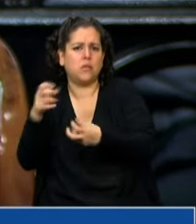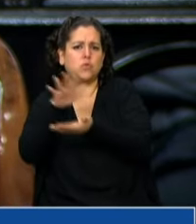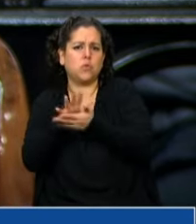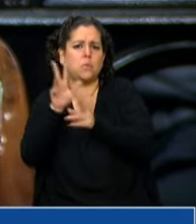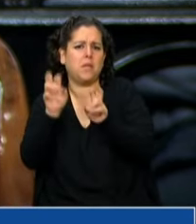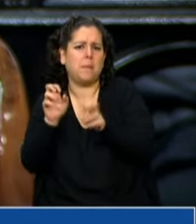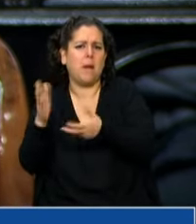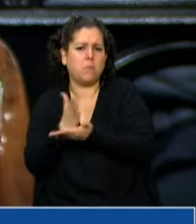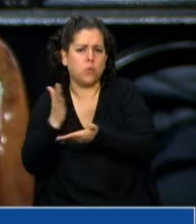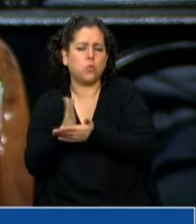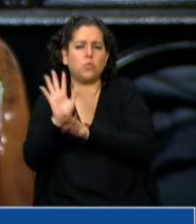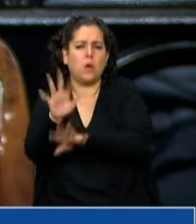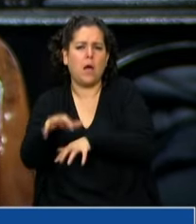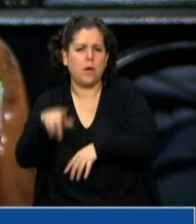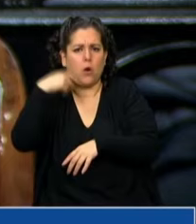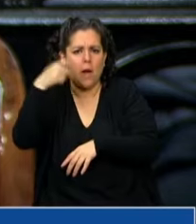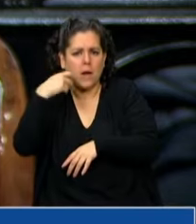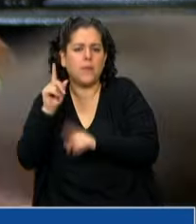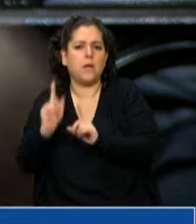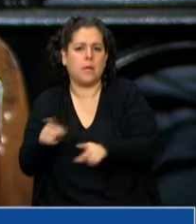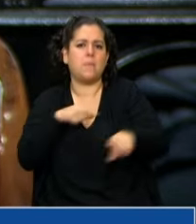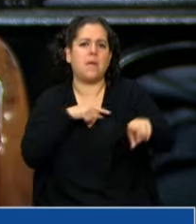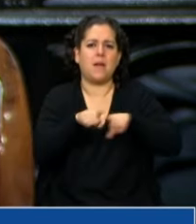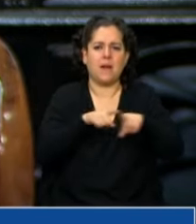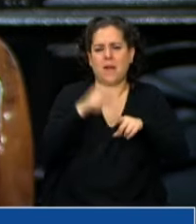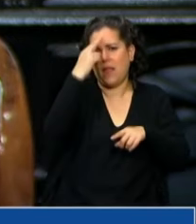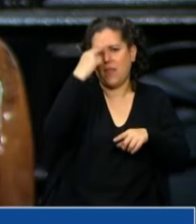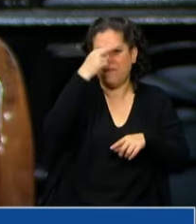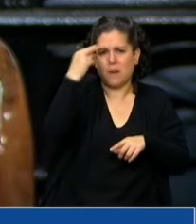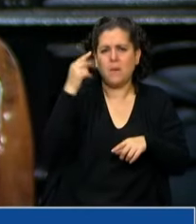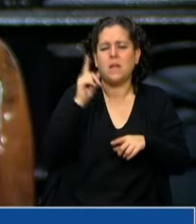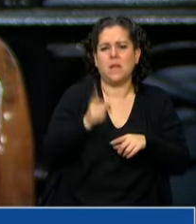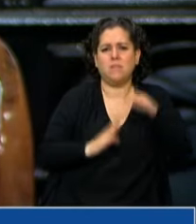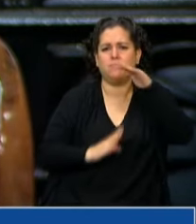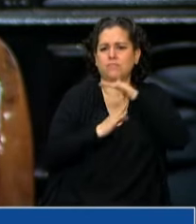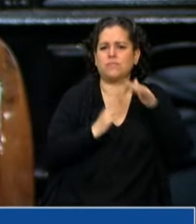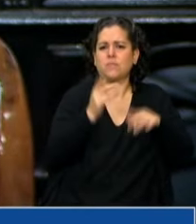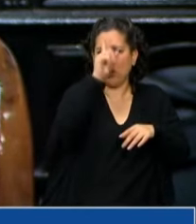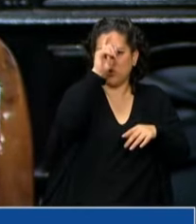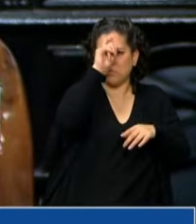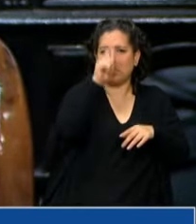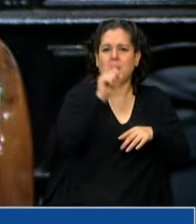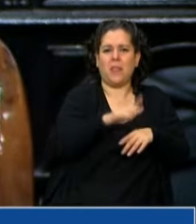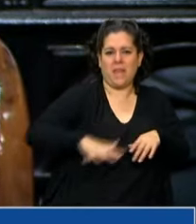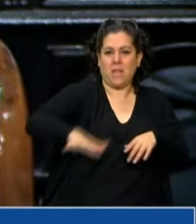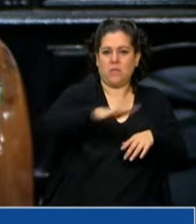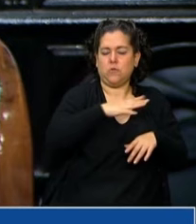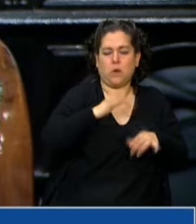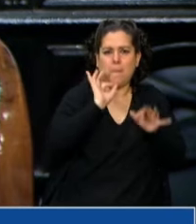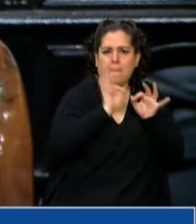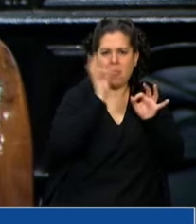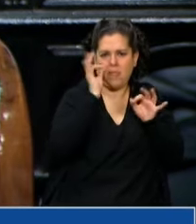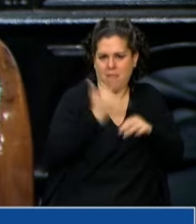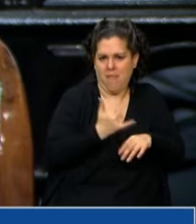a la producción agrícola ganadera y también a las carreras de enfermería. Tiene el hospital cabecera regional de la zona más